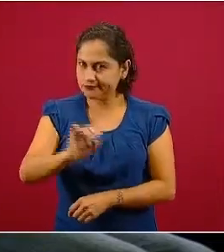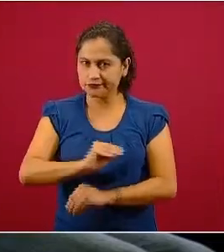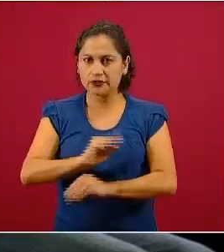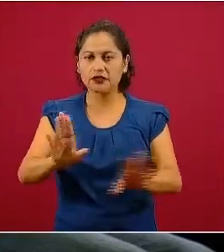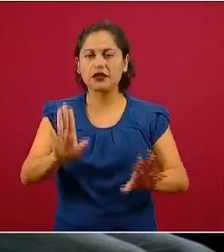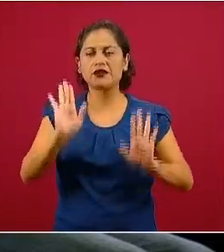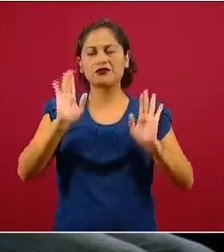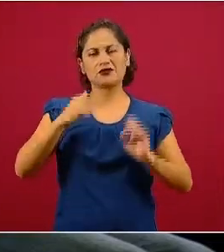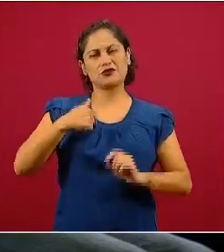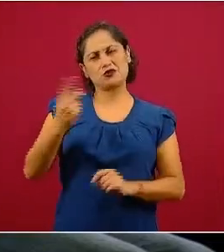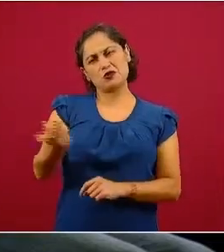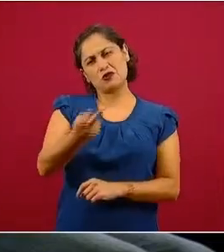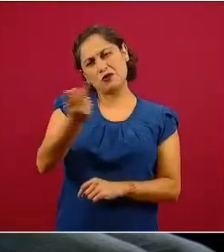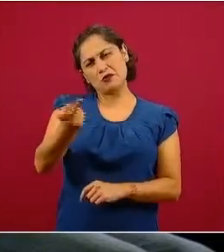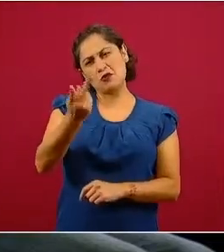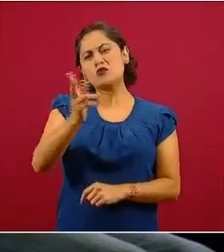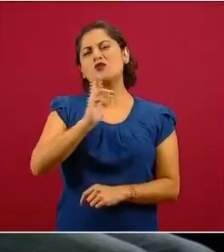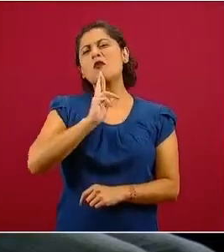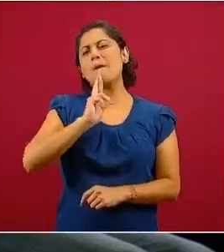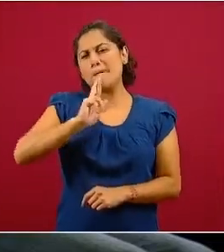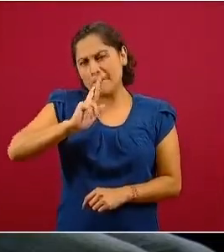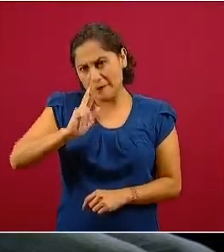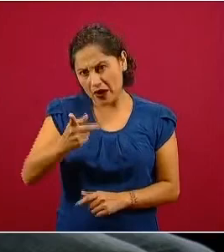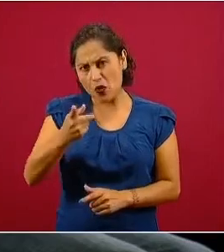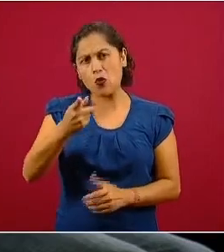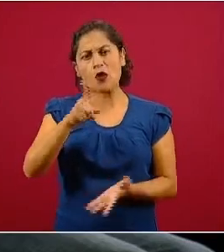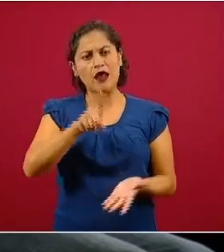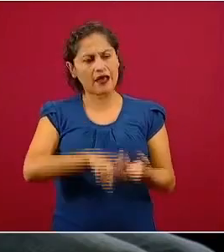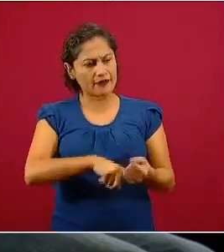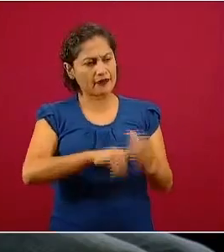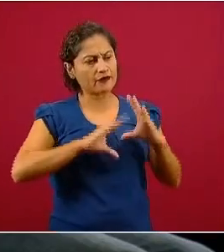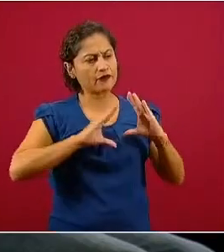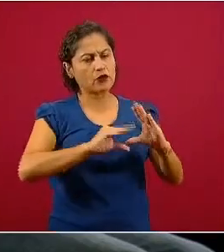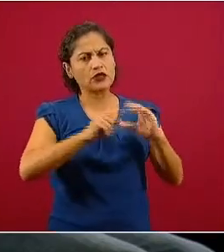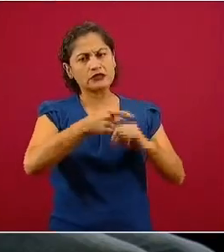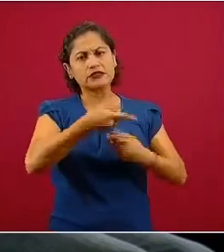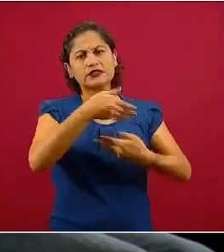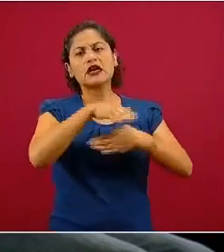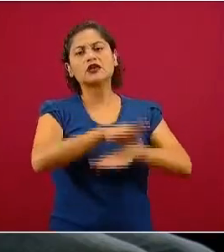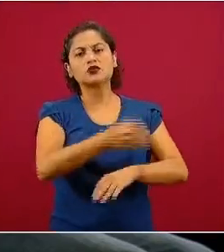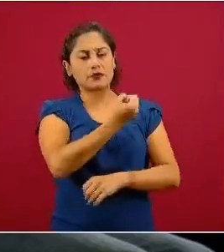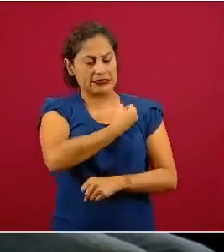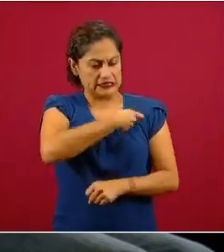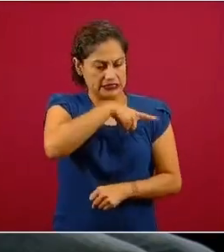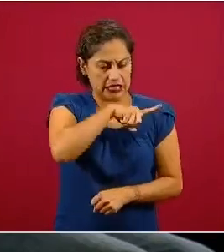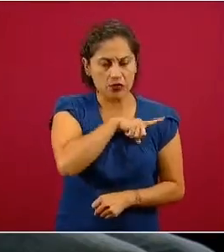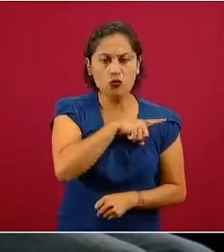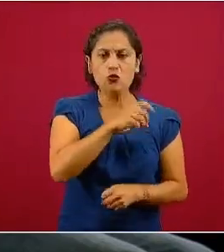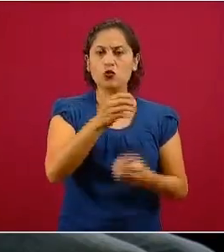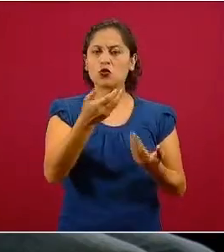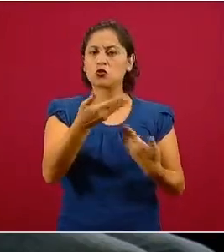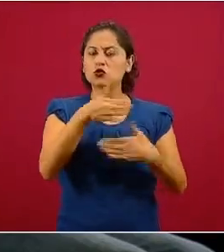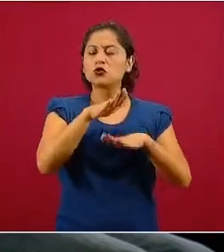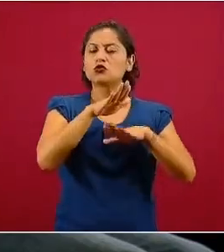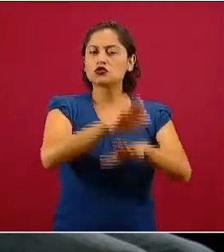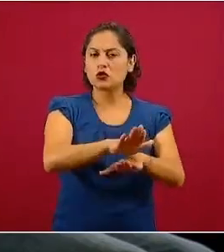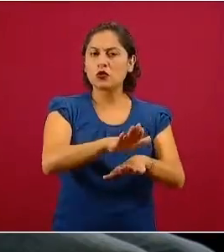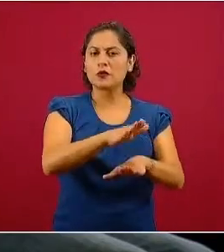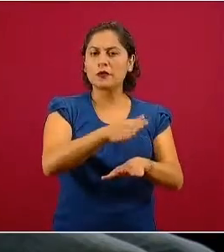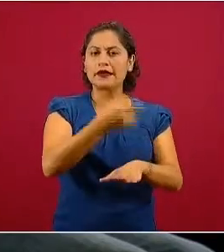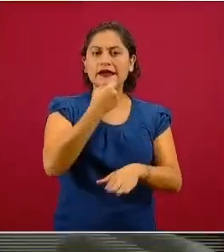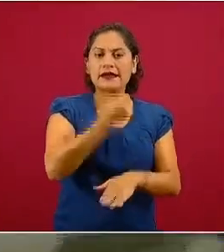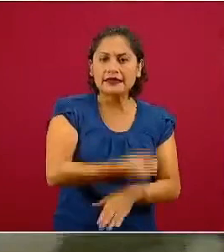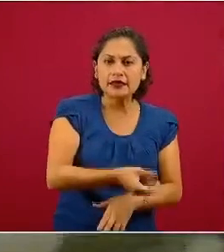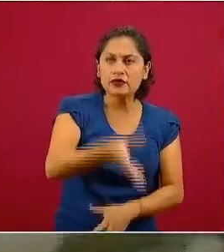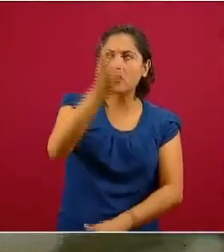haya una educación cívica, una educación, por ejemplo, de la salud desde la temprana edad, para que los niños tengan